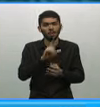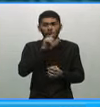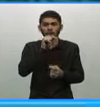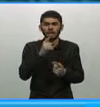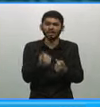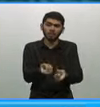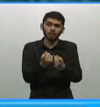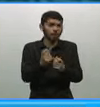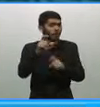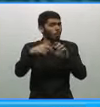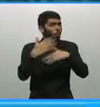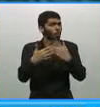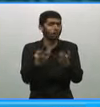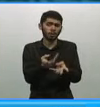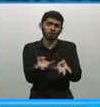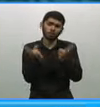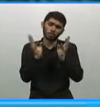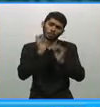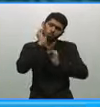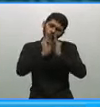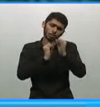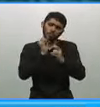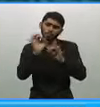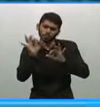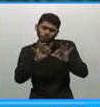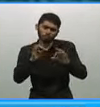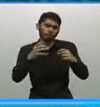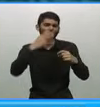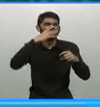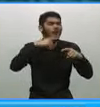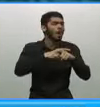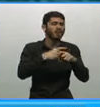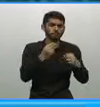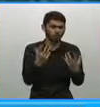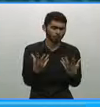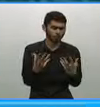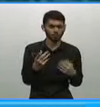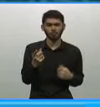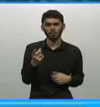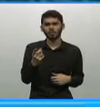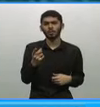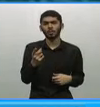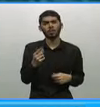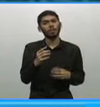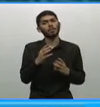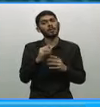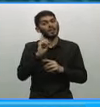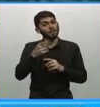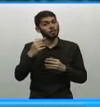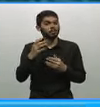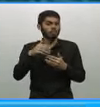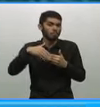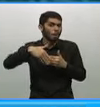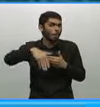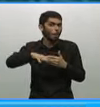a reunirse con sus dirigidos y analizar qué es lo que sucedió en la Copa. Por otro lado, sí, vamos a empezar a ver nombres nuevos. Por